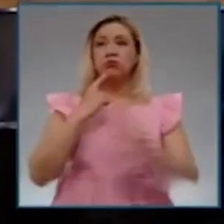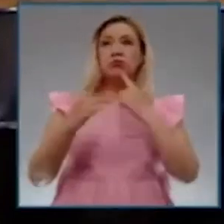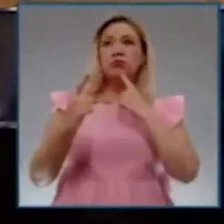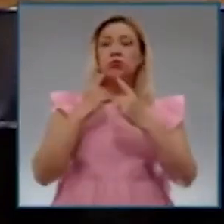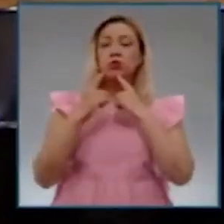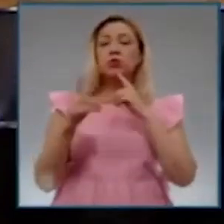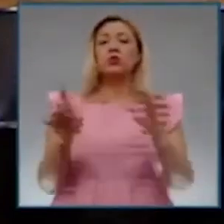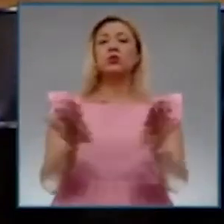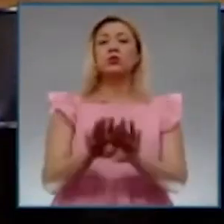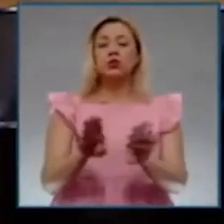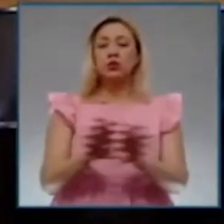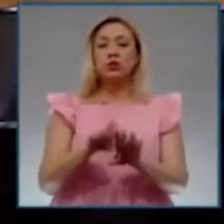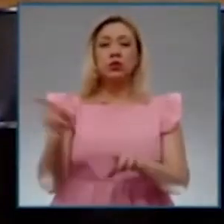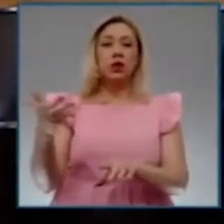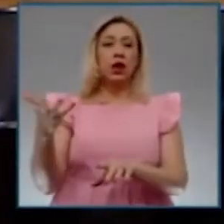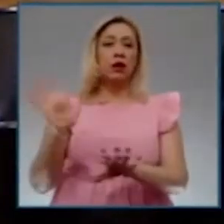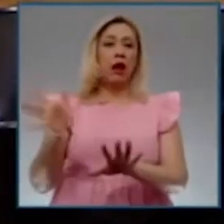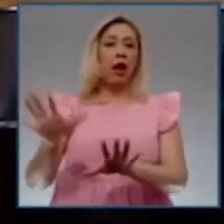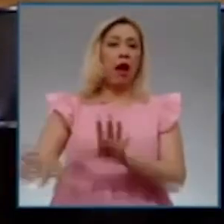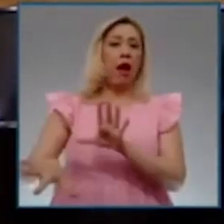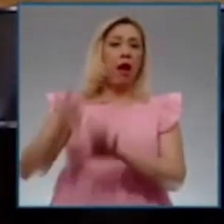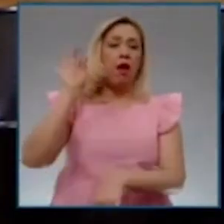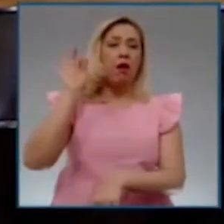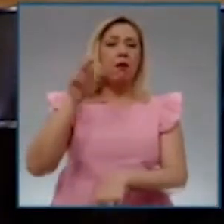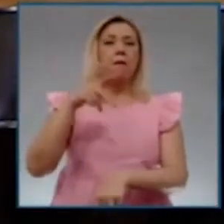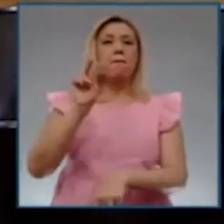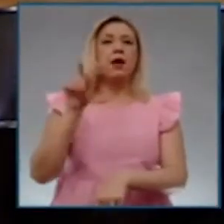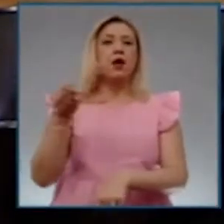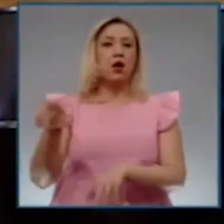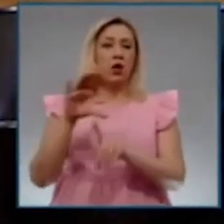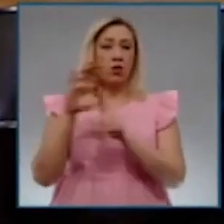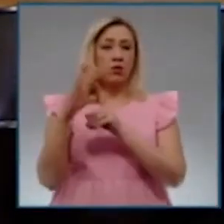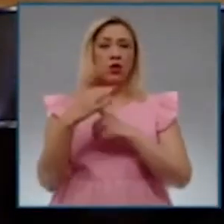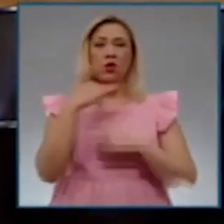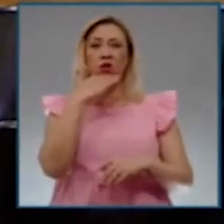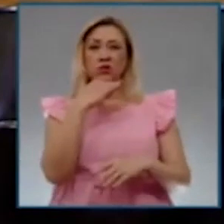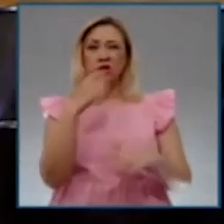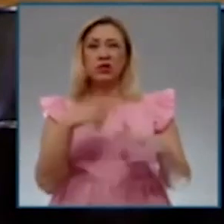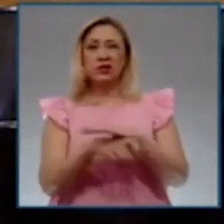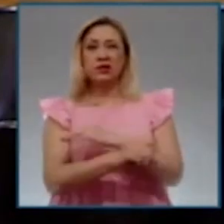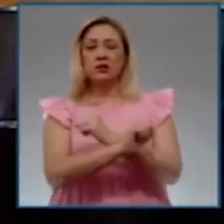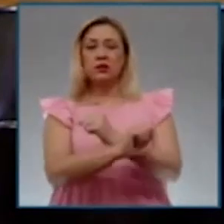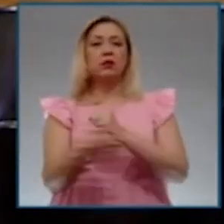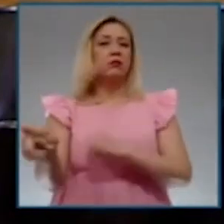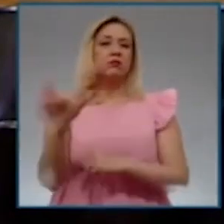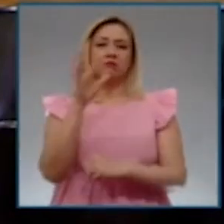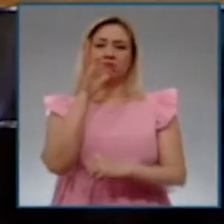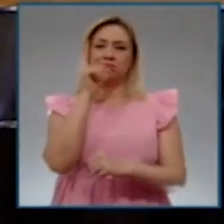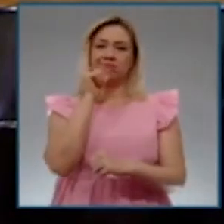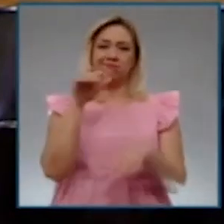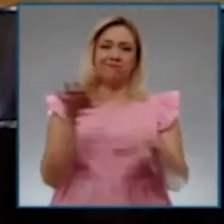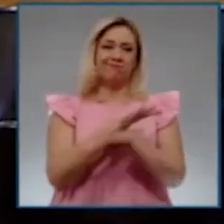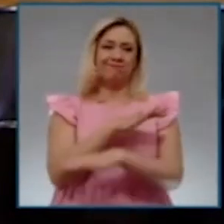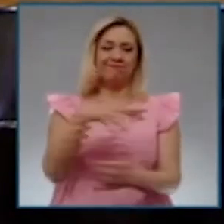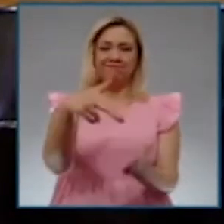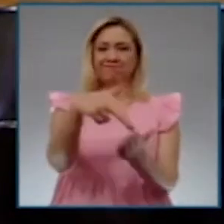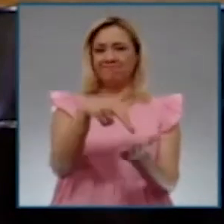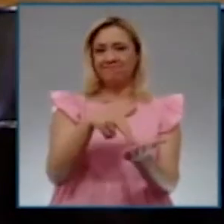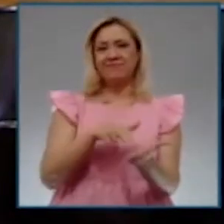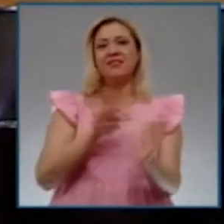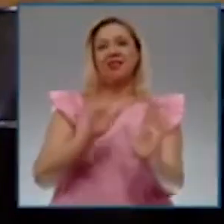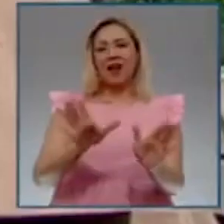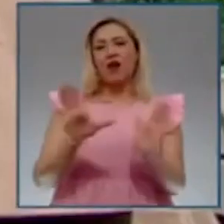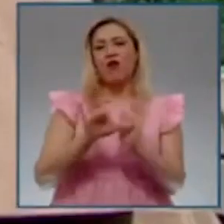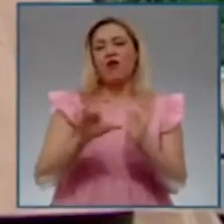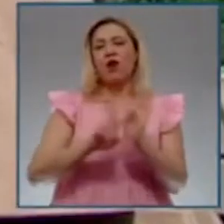comisión anticorrupción no tiene facultades para modificar las reglas que se establecieron en la convocatoria para elegir al fiscal